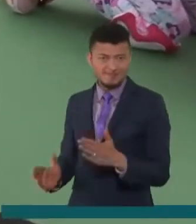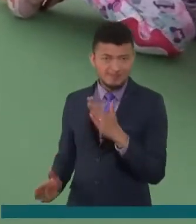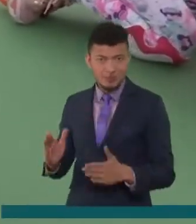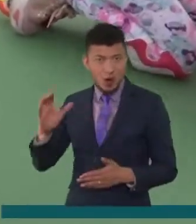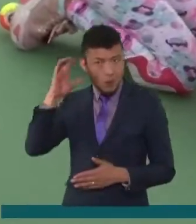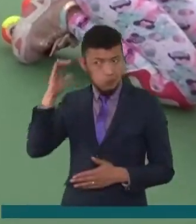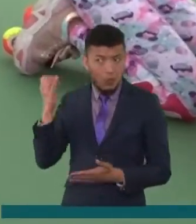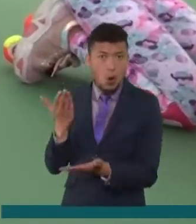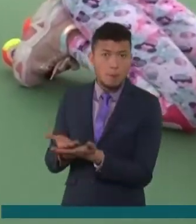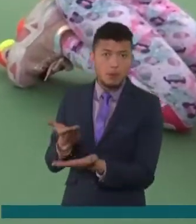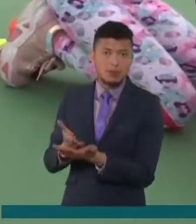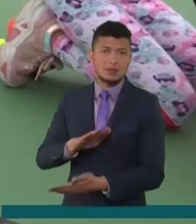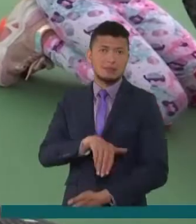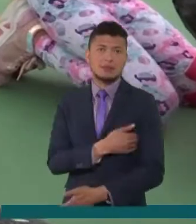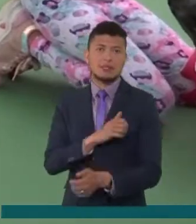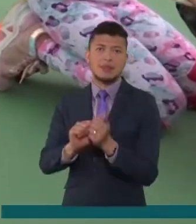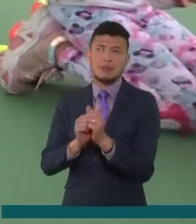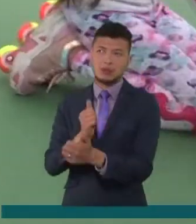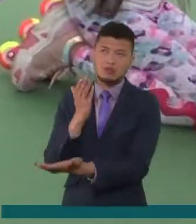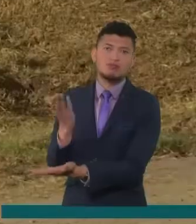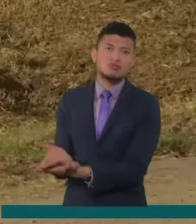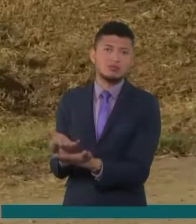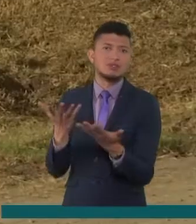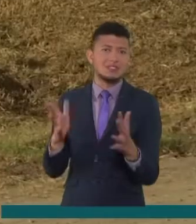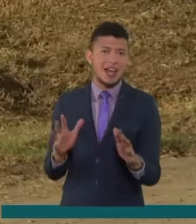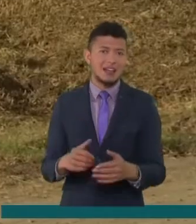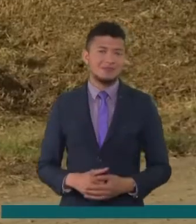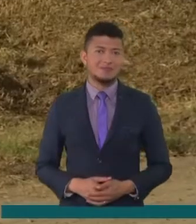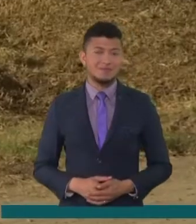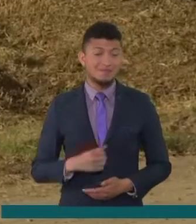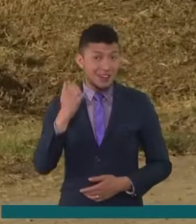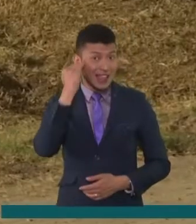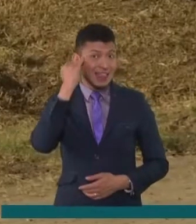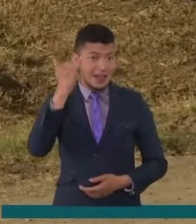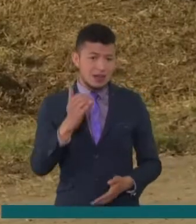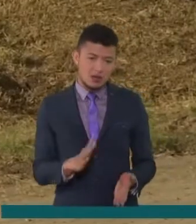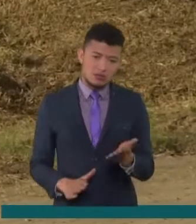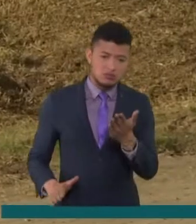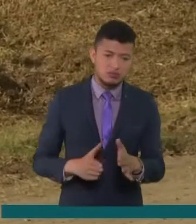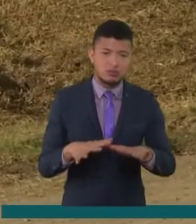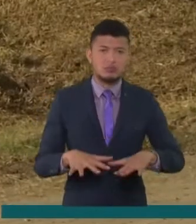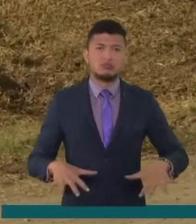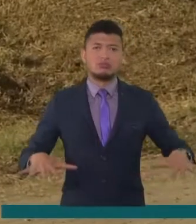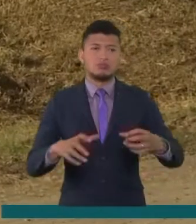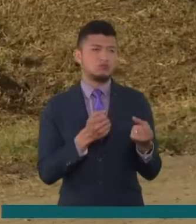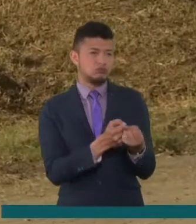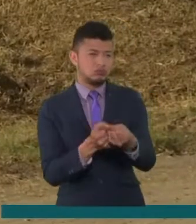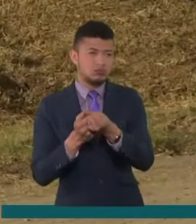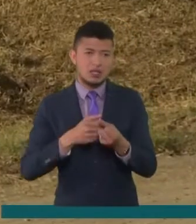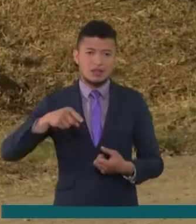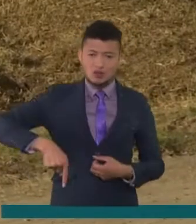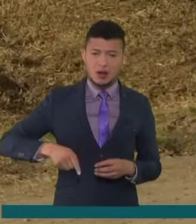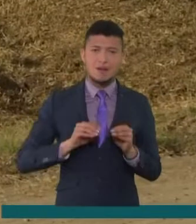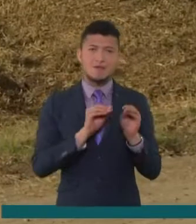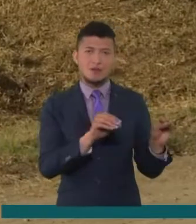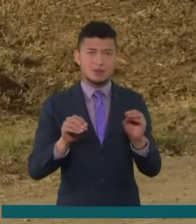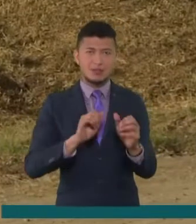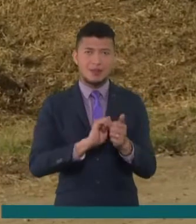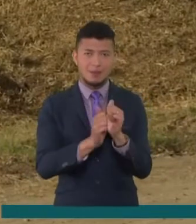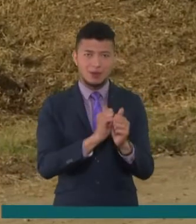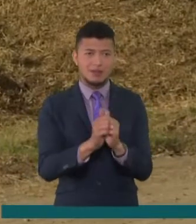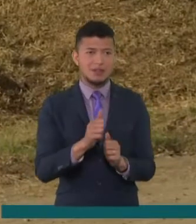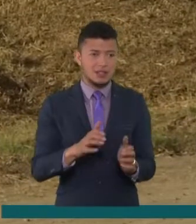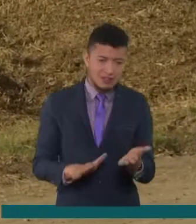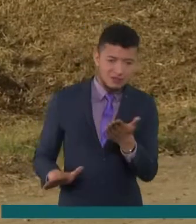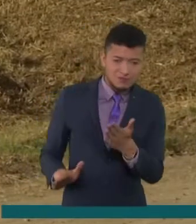propuesta que ya está en el ministerio del deporte la idea del patinódromo es fortalecer las escuelas de formación deportivas de patinaje